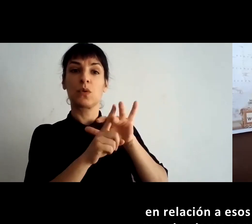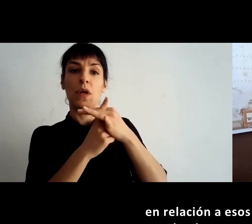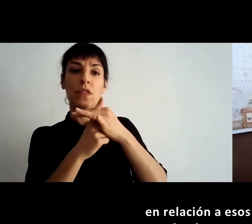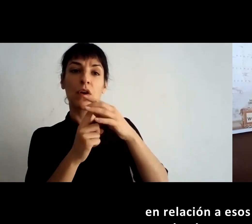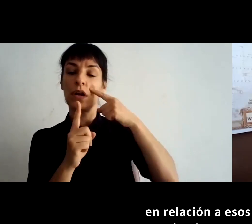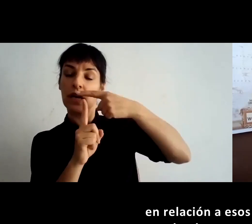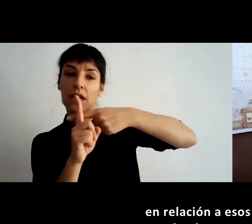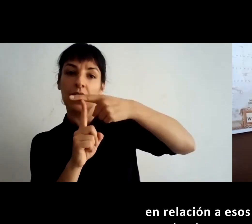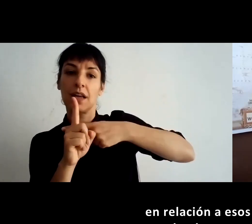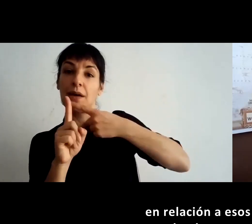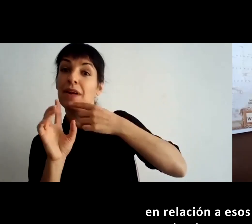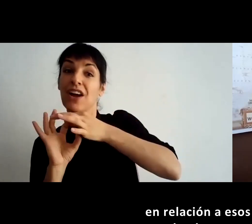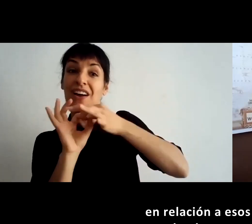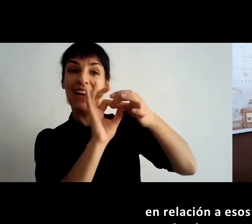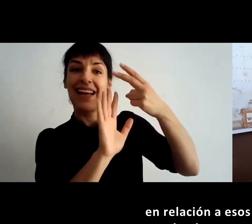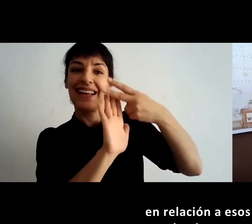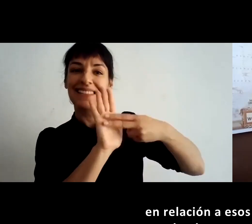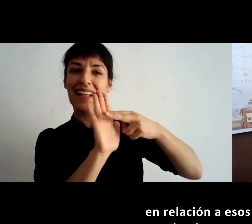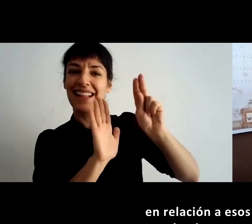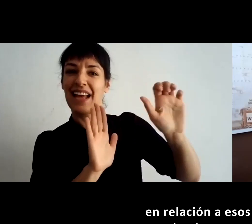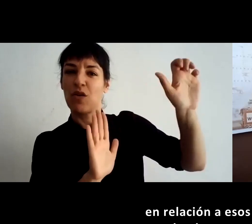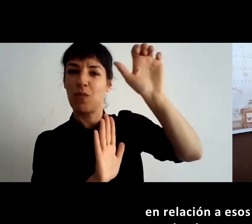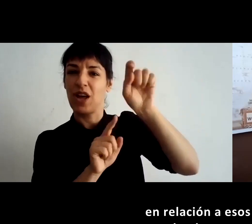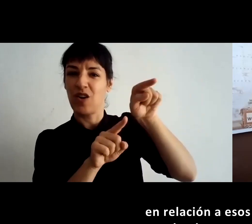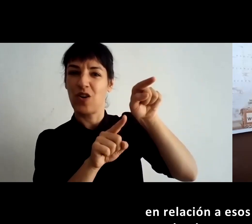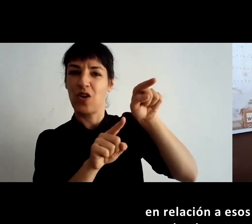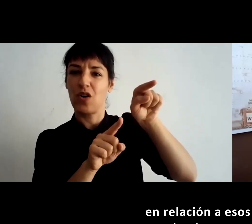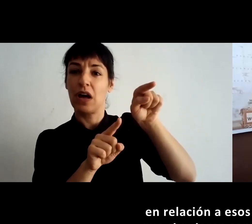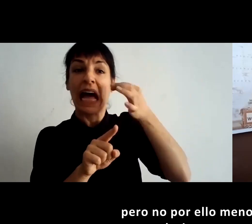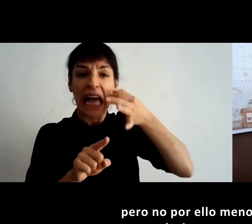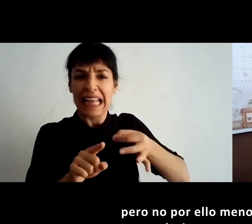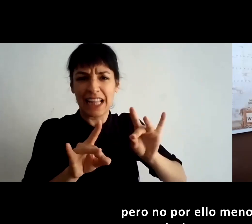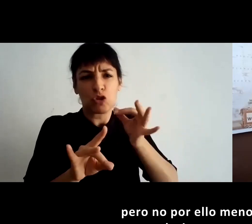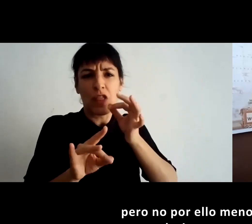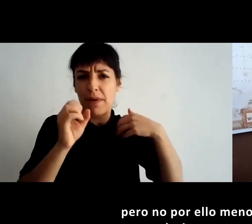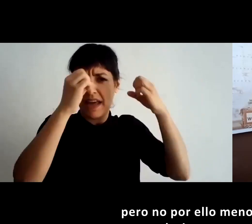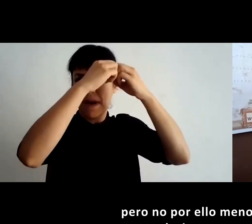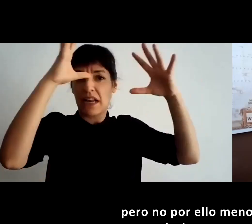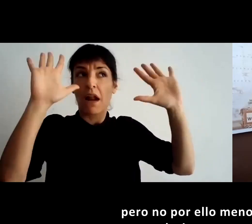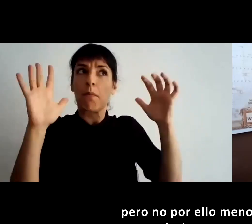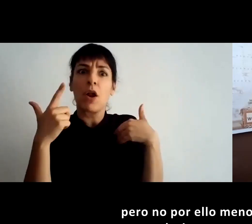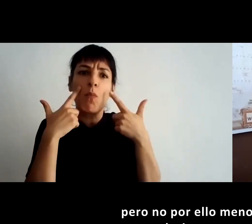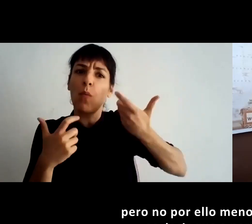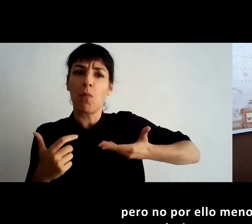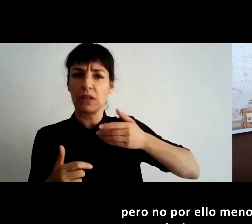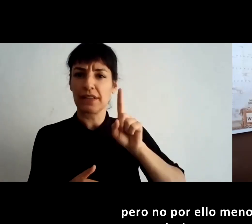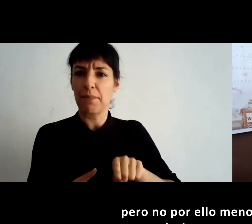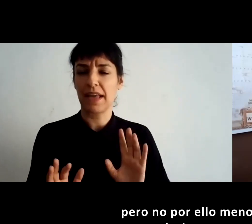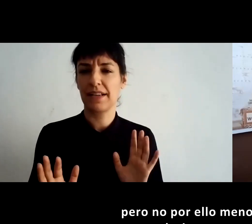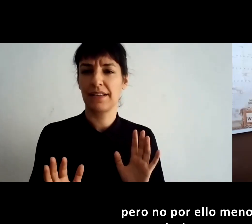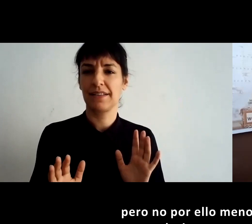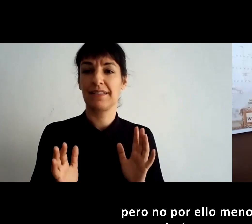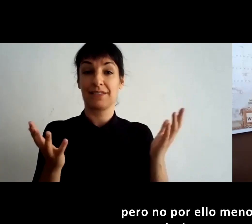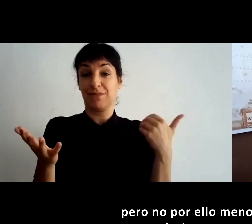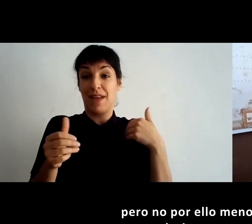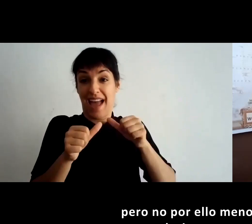relación a esos estándares que, si quieren, son imaginarios, pero no por ello menos significativos. Es decir, que a partir